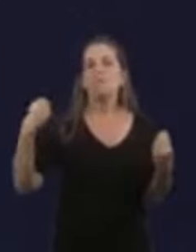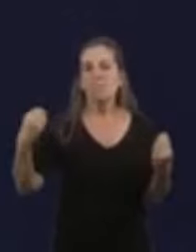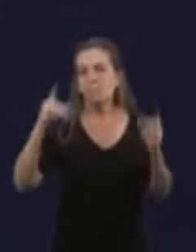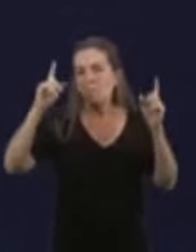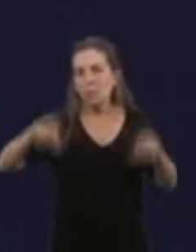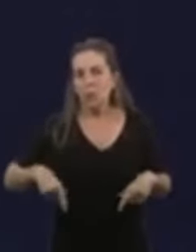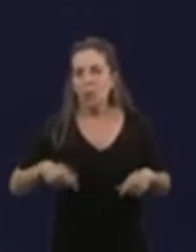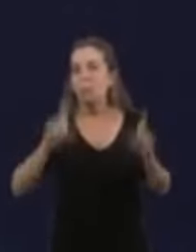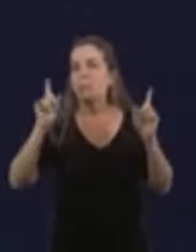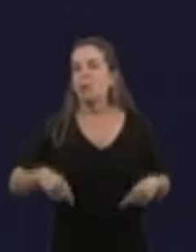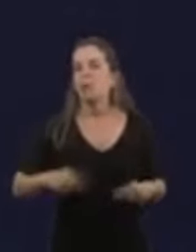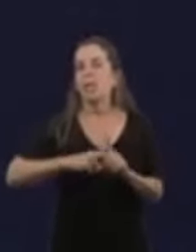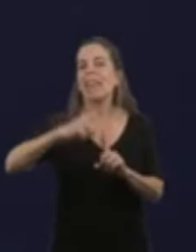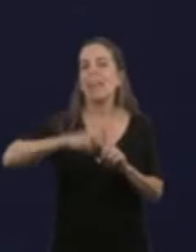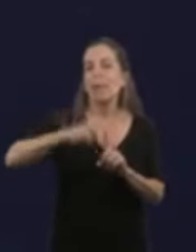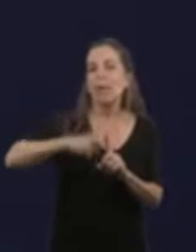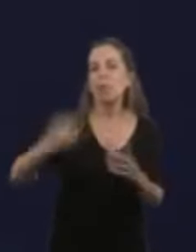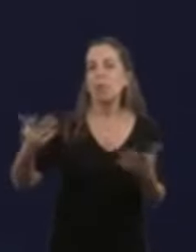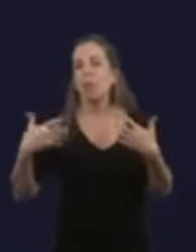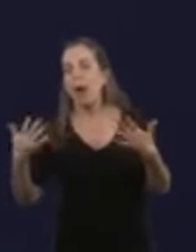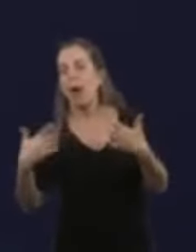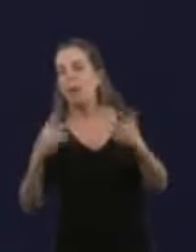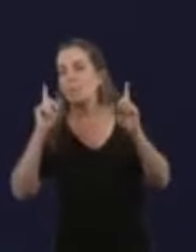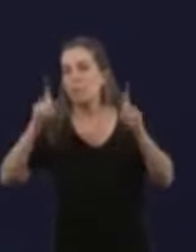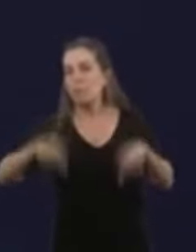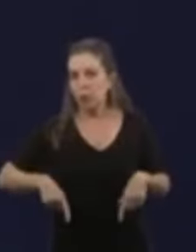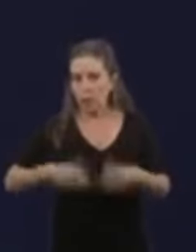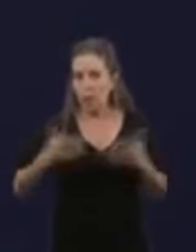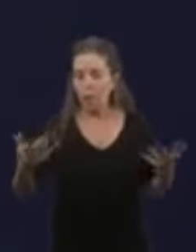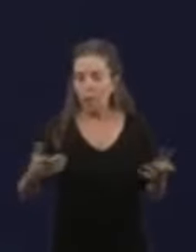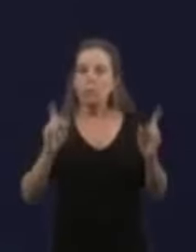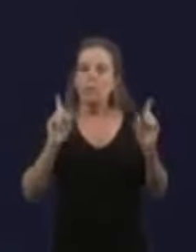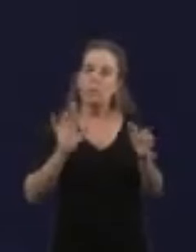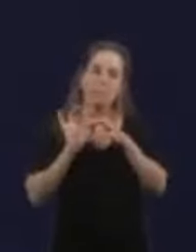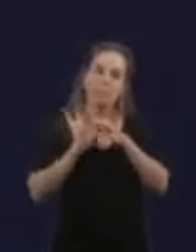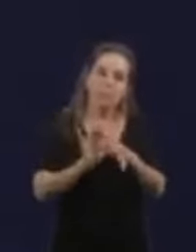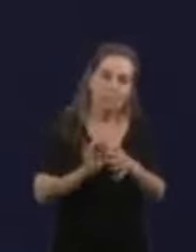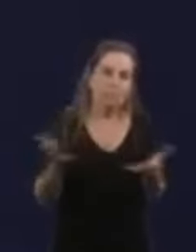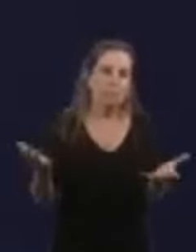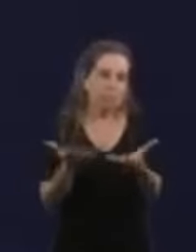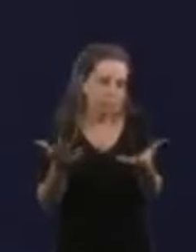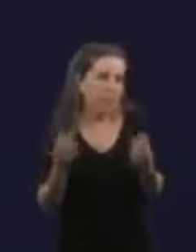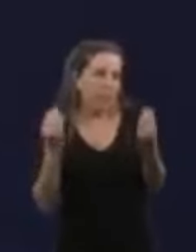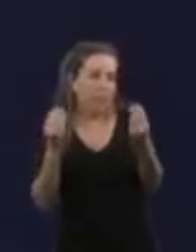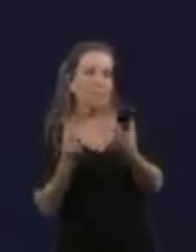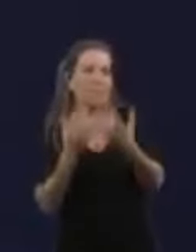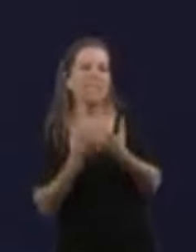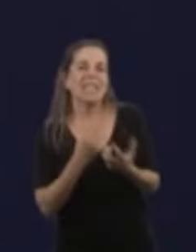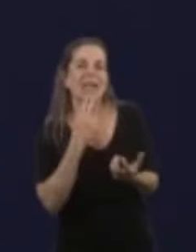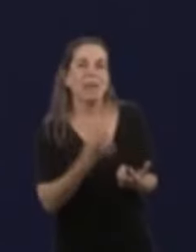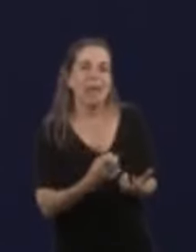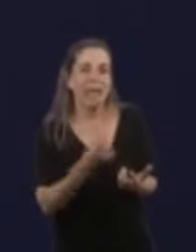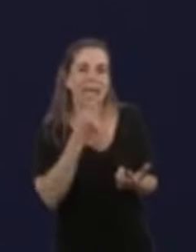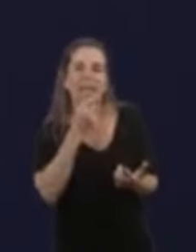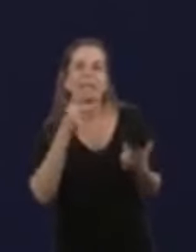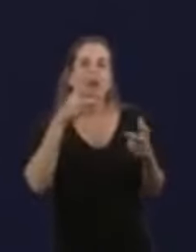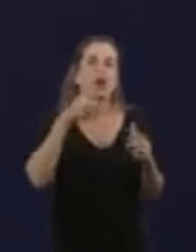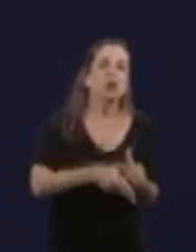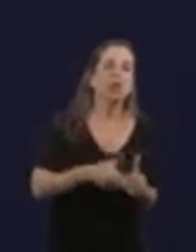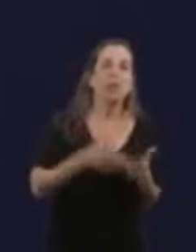el nivel de temperaturas que va a haber ni en virtud de ello también el nivel de demanda que va a ver así que no es muy